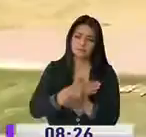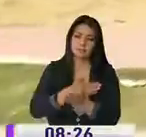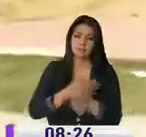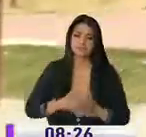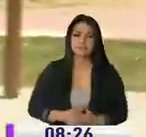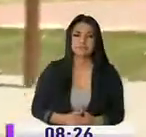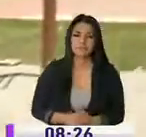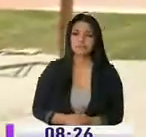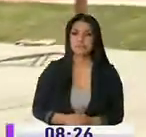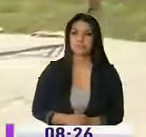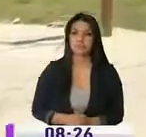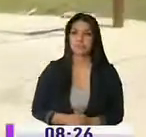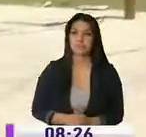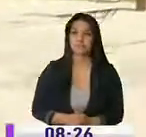informó